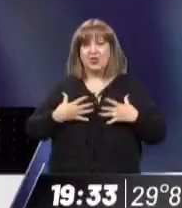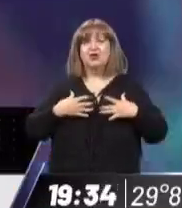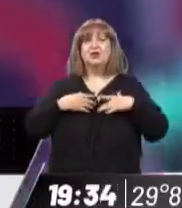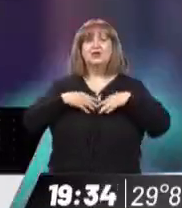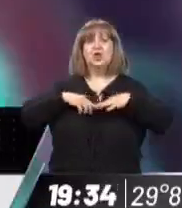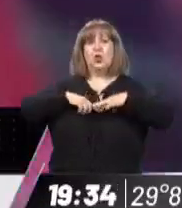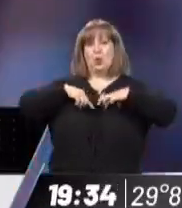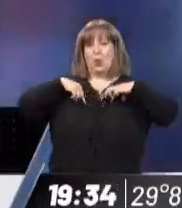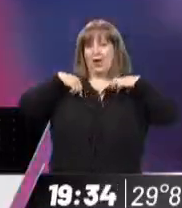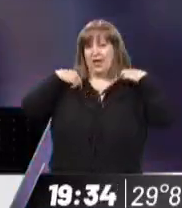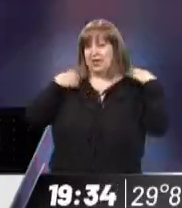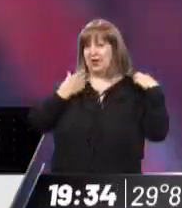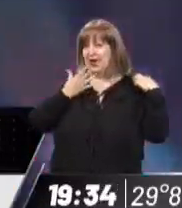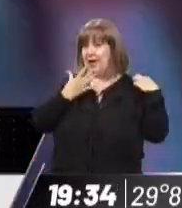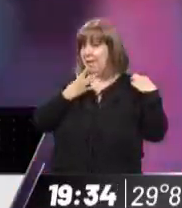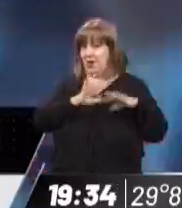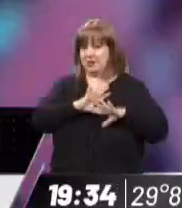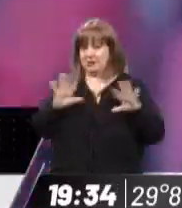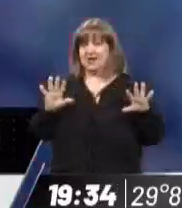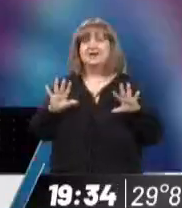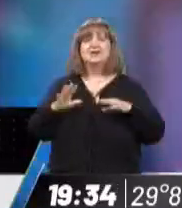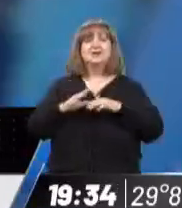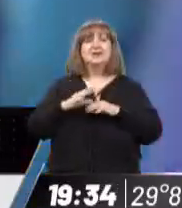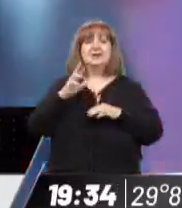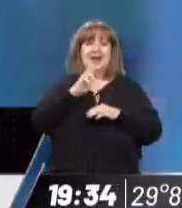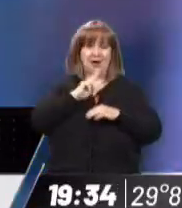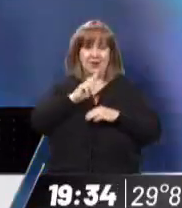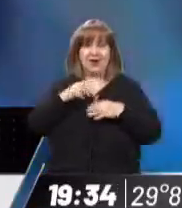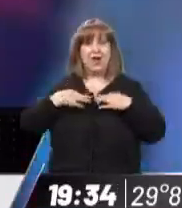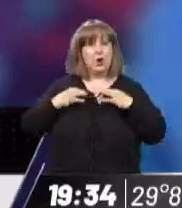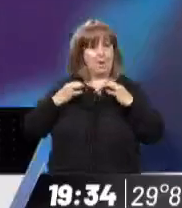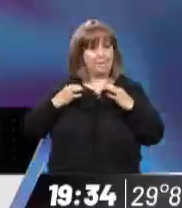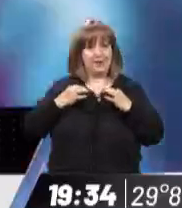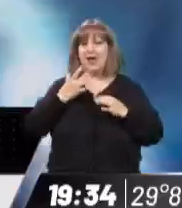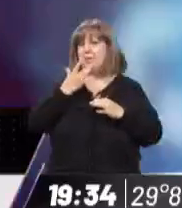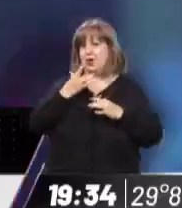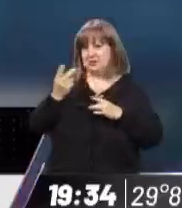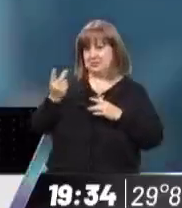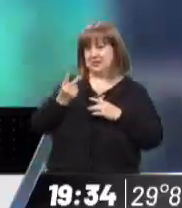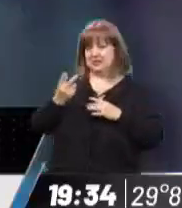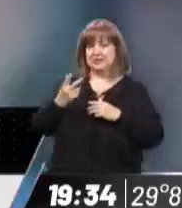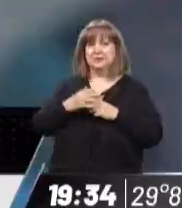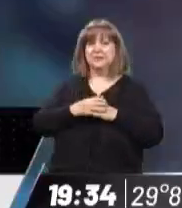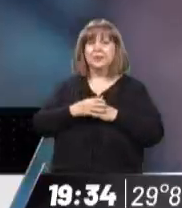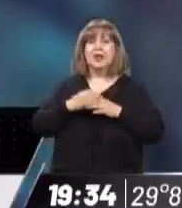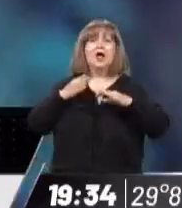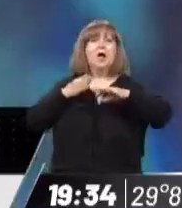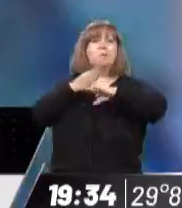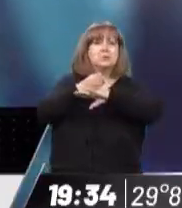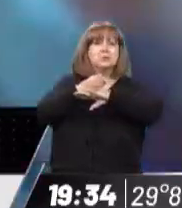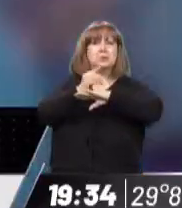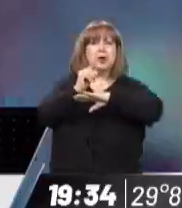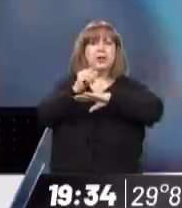cuello el vestido que. Divino, divino, divino. Y de esta forma. Poquitas disfrutó. Imágenes se filtraron, la entrada y este